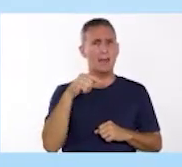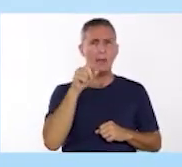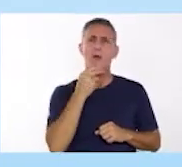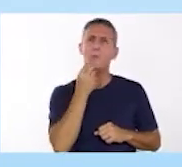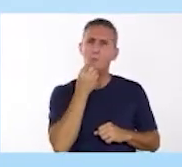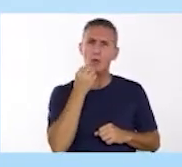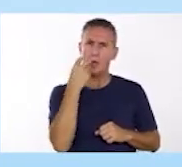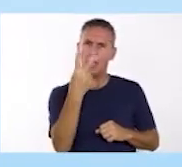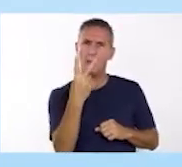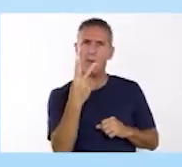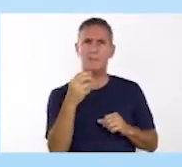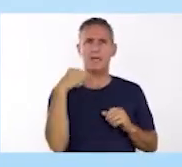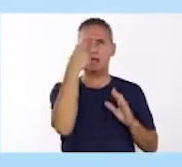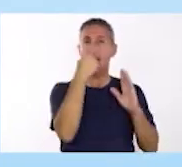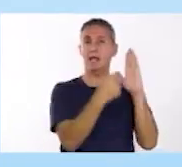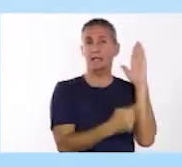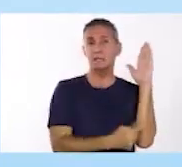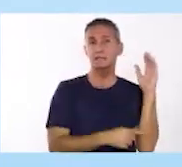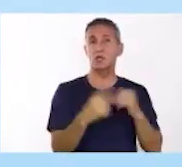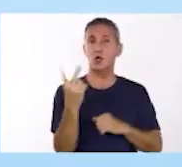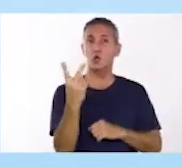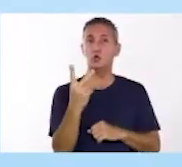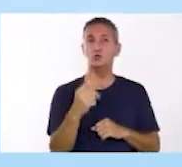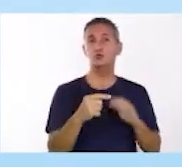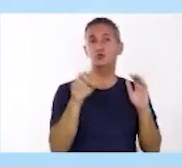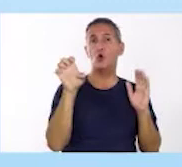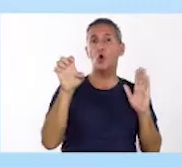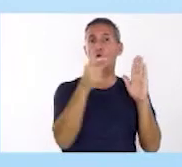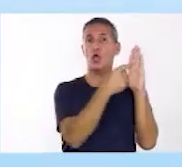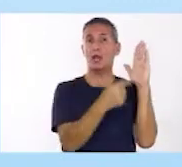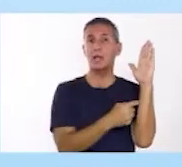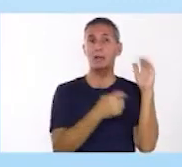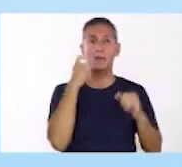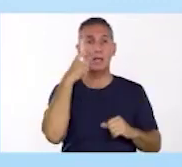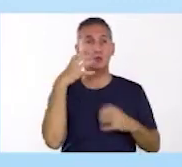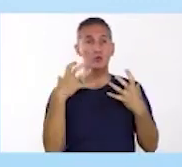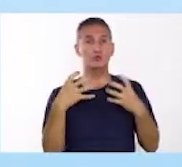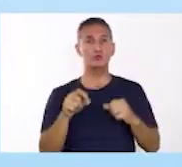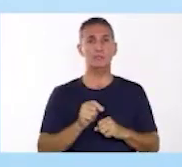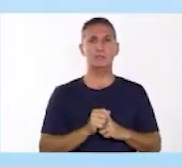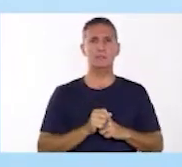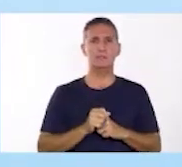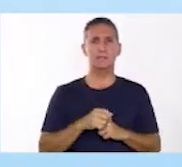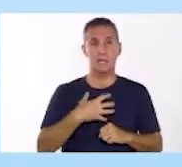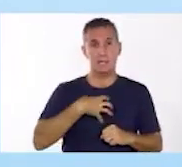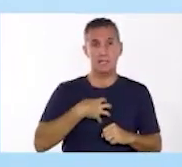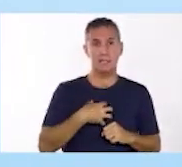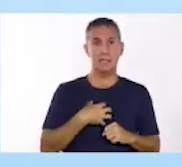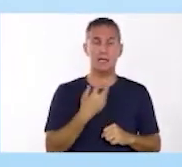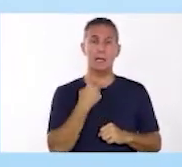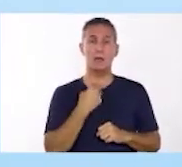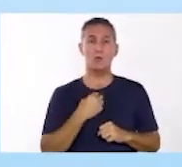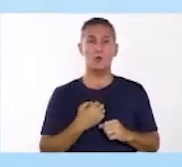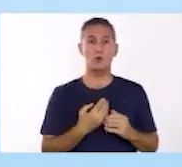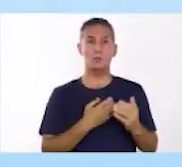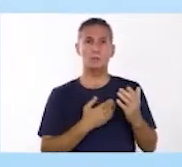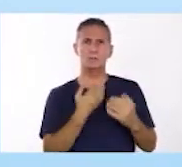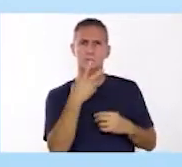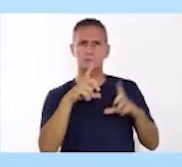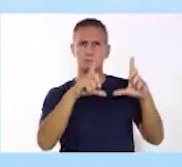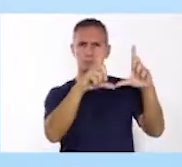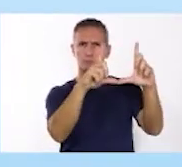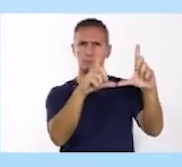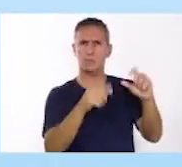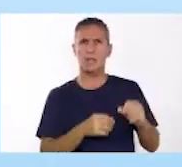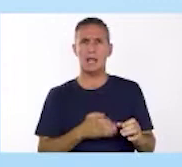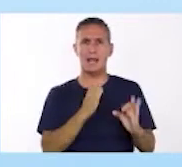características. Como ustedes ven, ahí hay 2 elementos fundamentales. Tenemos la presencia del fenómeno de la